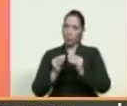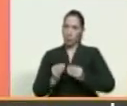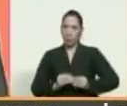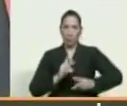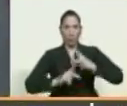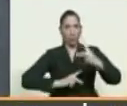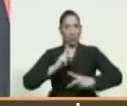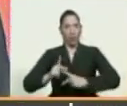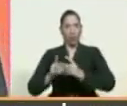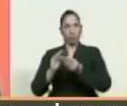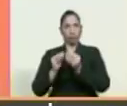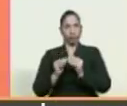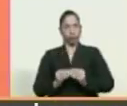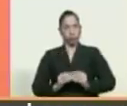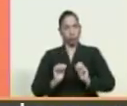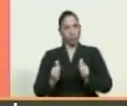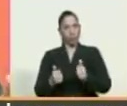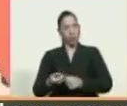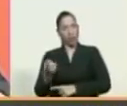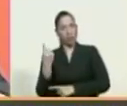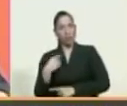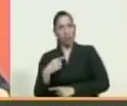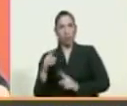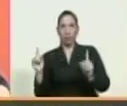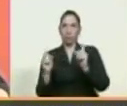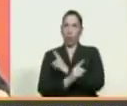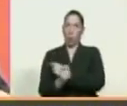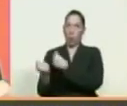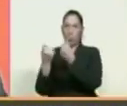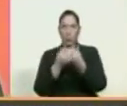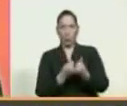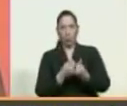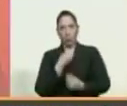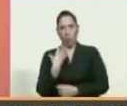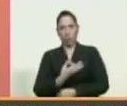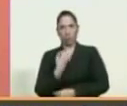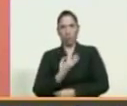que inició el día de ayer con la reconversión monetaria. Lo escuchamos, ministro. Muy buenas tardes.